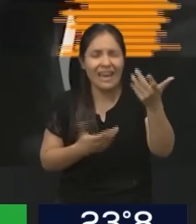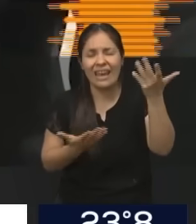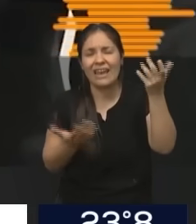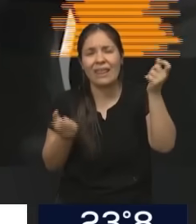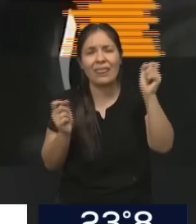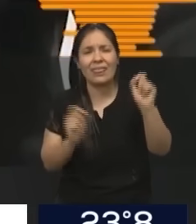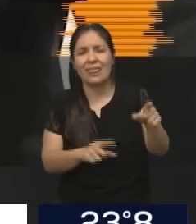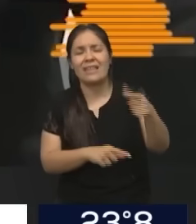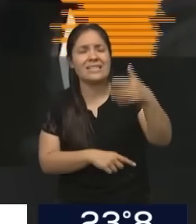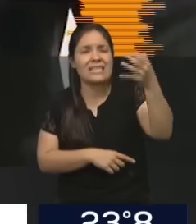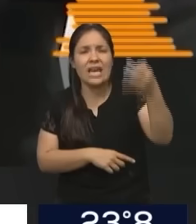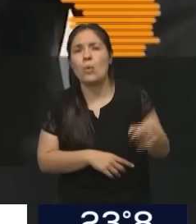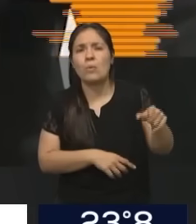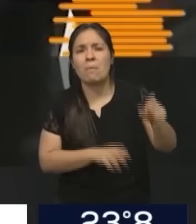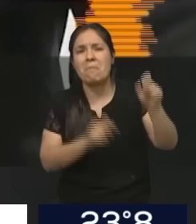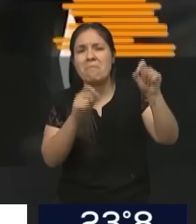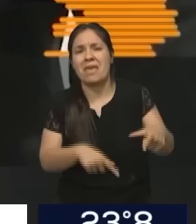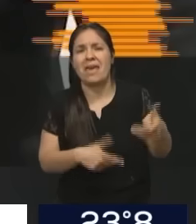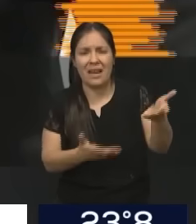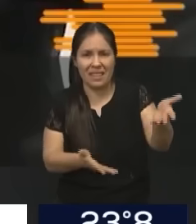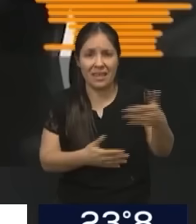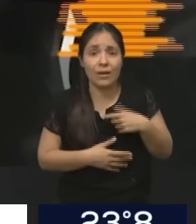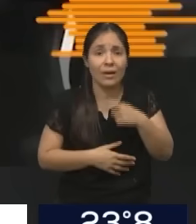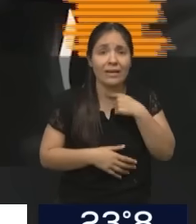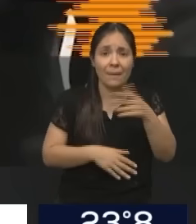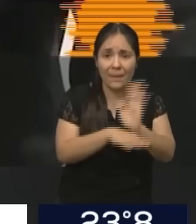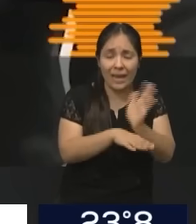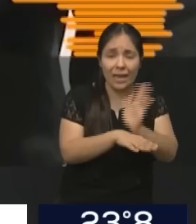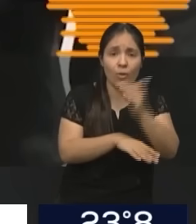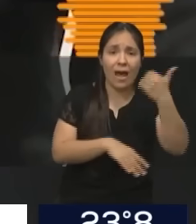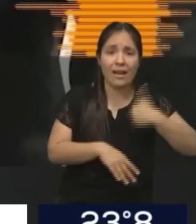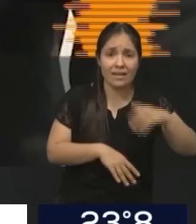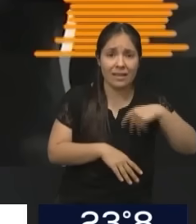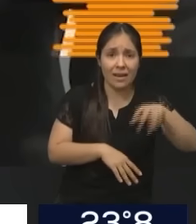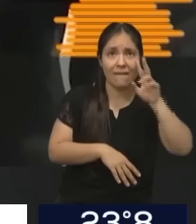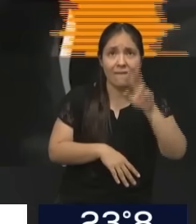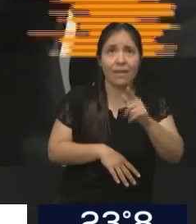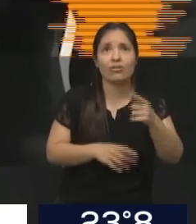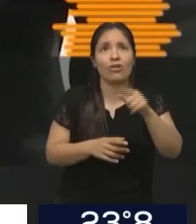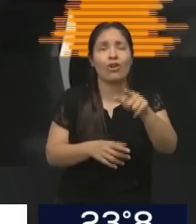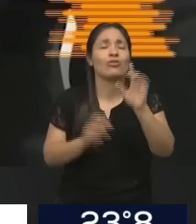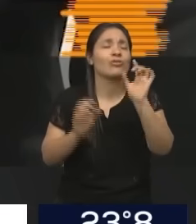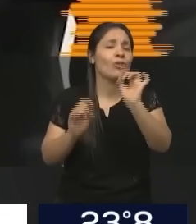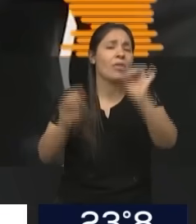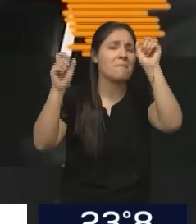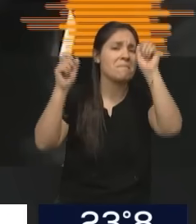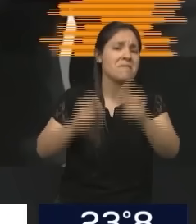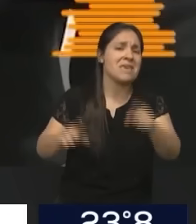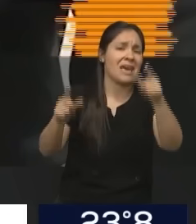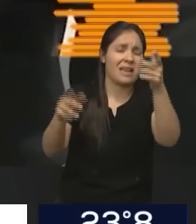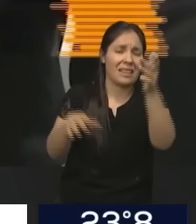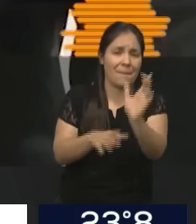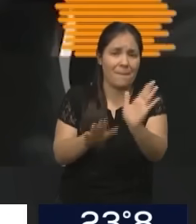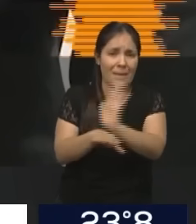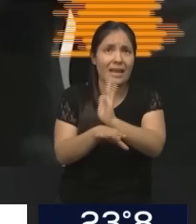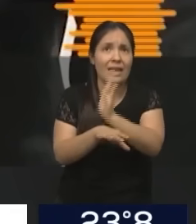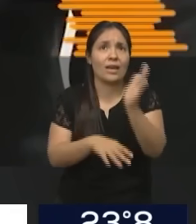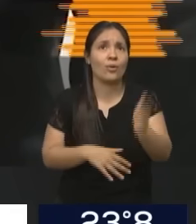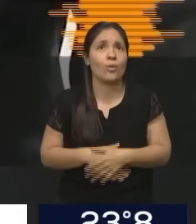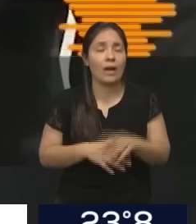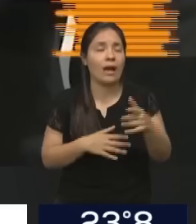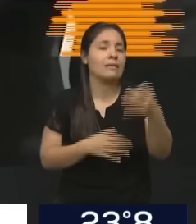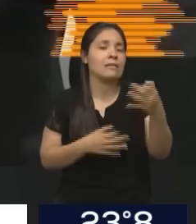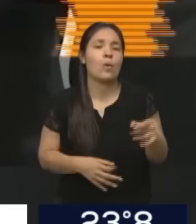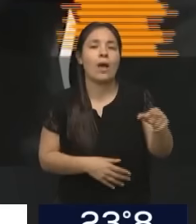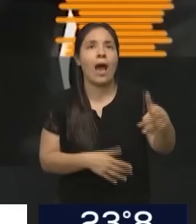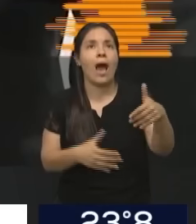ser una mierda de serie. Y cuando quiera ver una película argentina no se puede ver porque son todas una mierda. Pero esa como la hace tu amiga. Baja